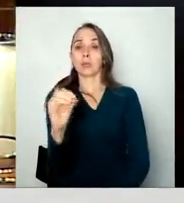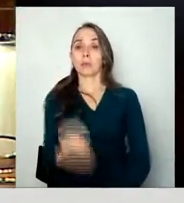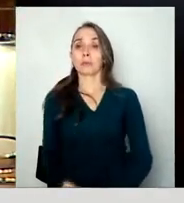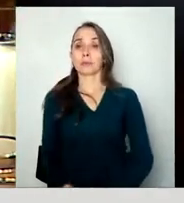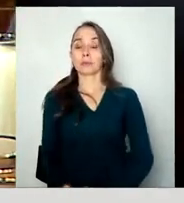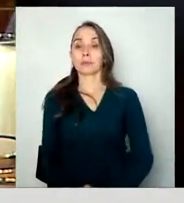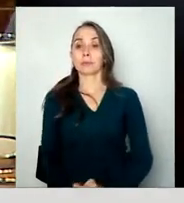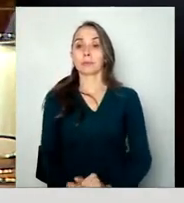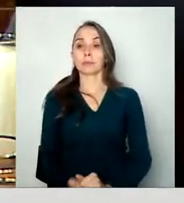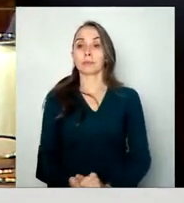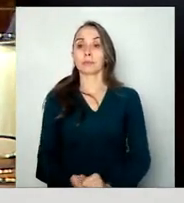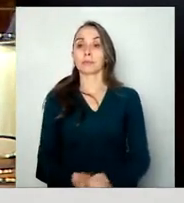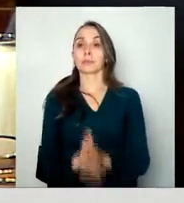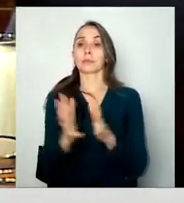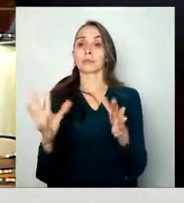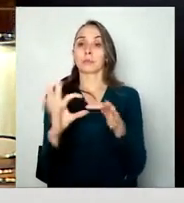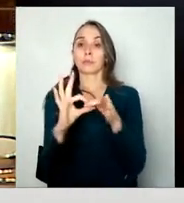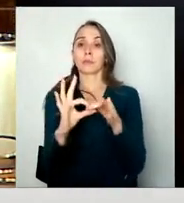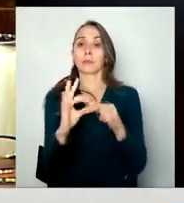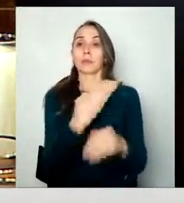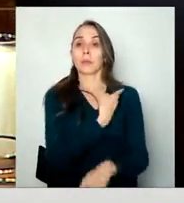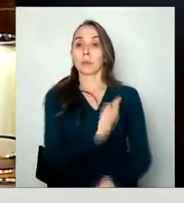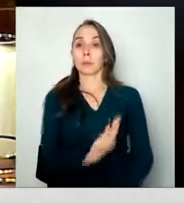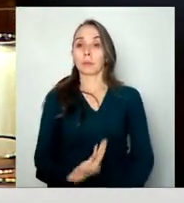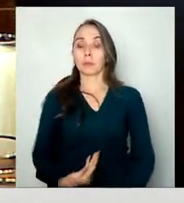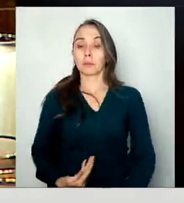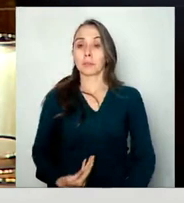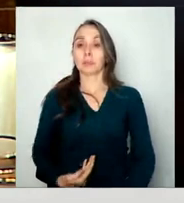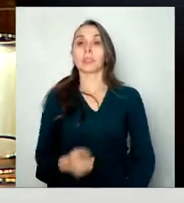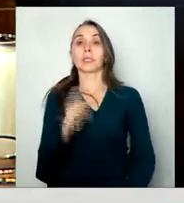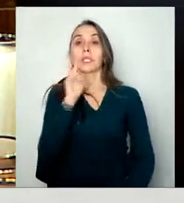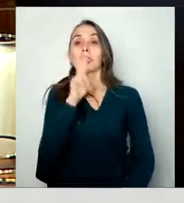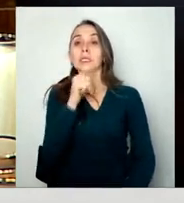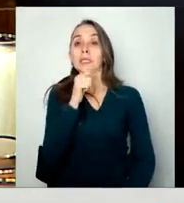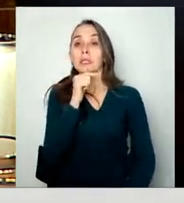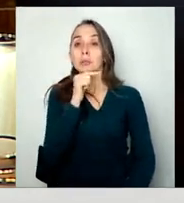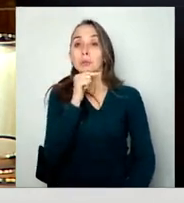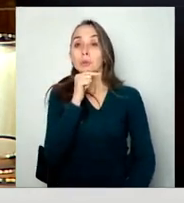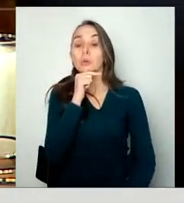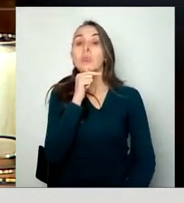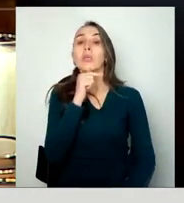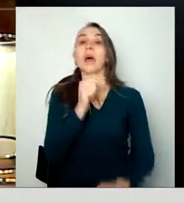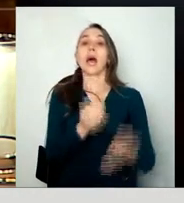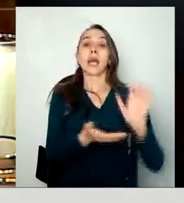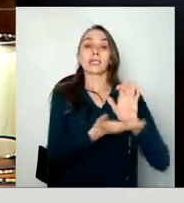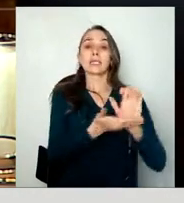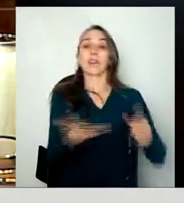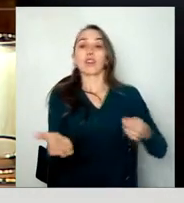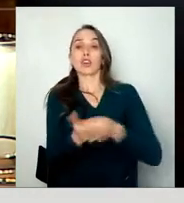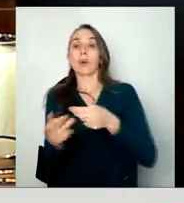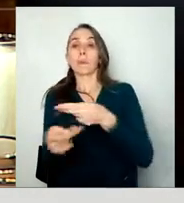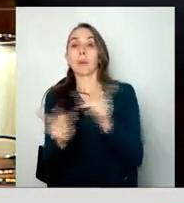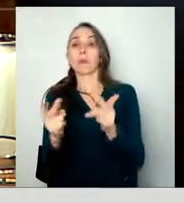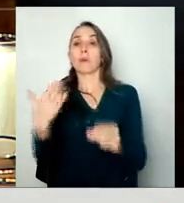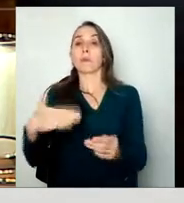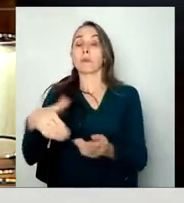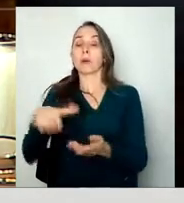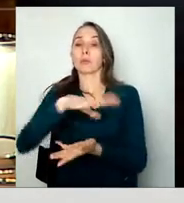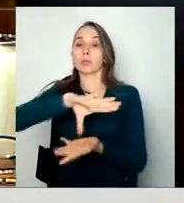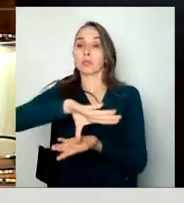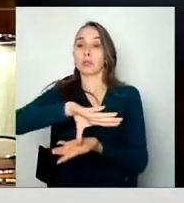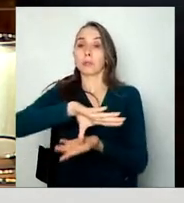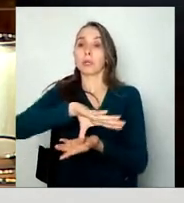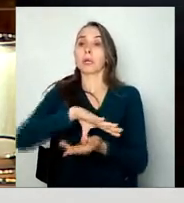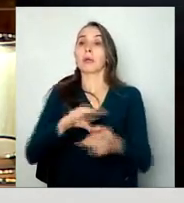Muchas gracias presidente sin duda alguna que las compras públicas son un instrumento esenciales en nuestro país pues estas permiten